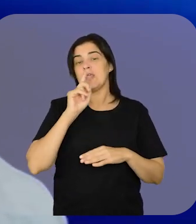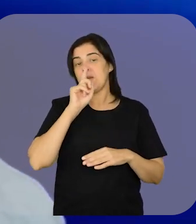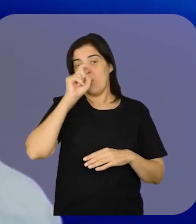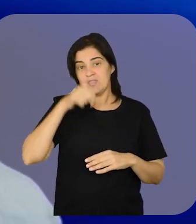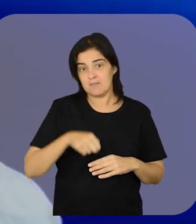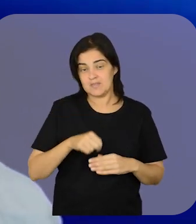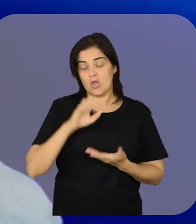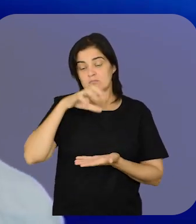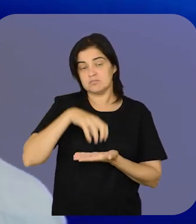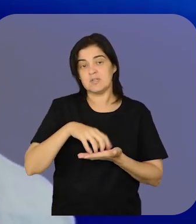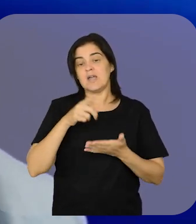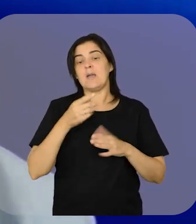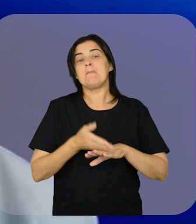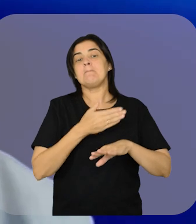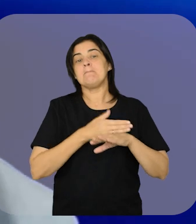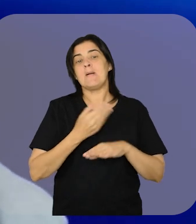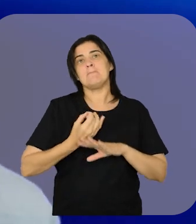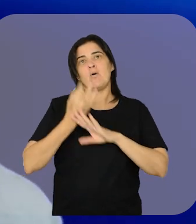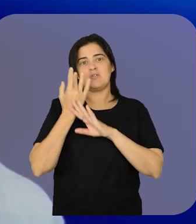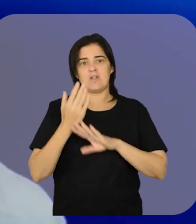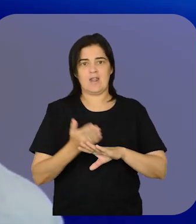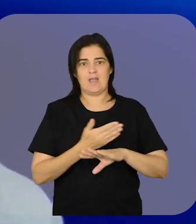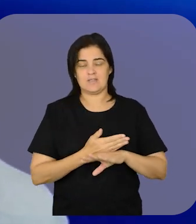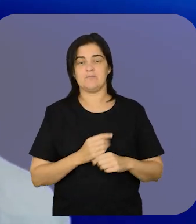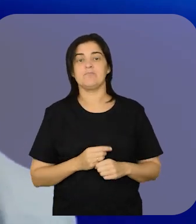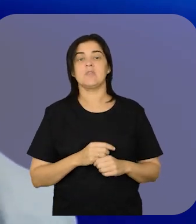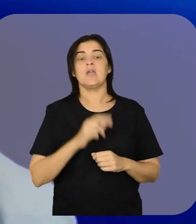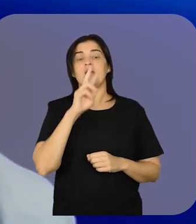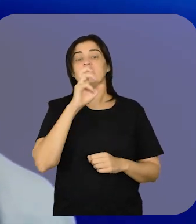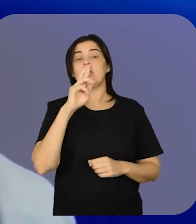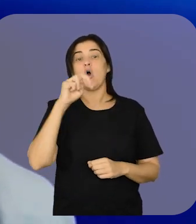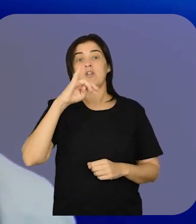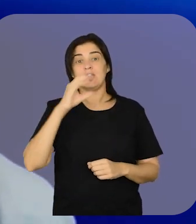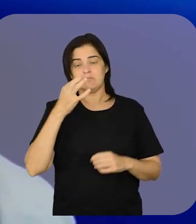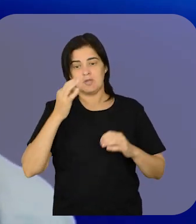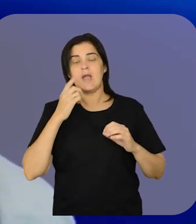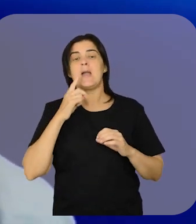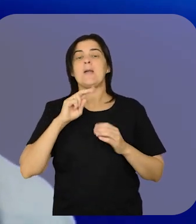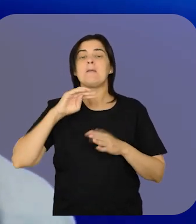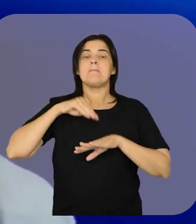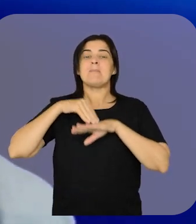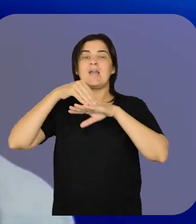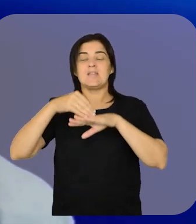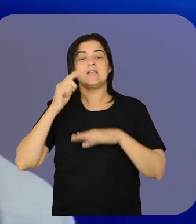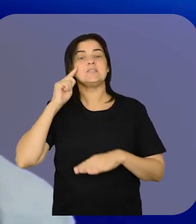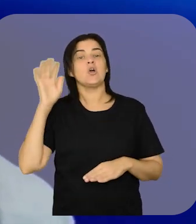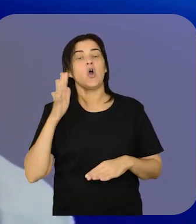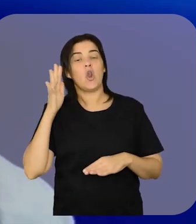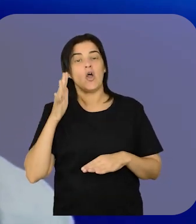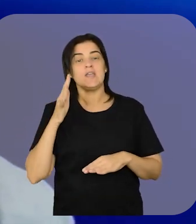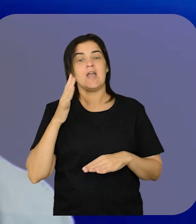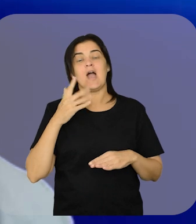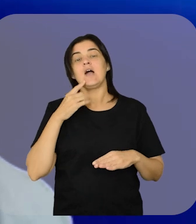Montevideo en sus prácticas preprofesionales. Verónica Pou es magíster en psicología clínica de la Facultad